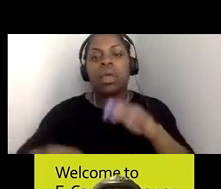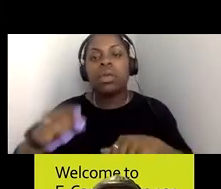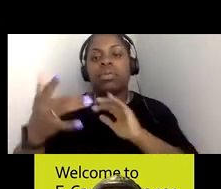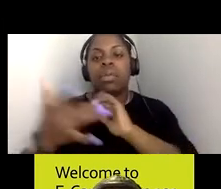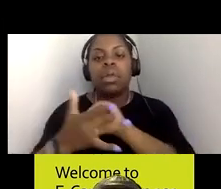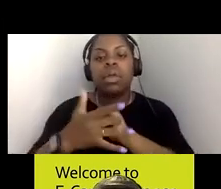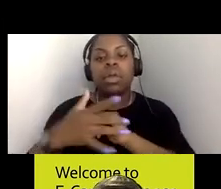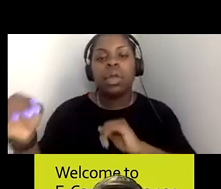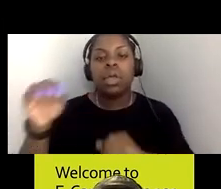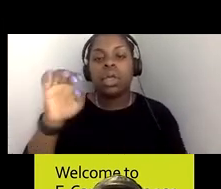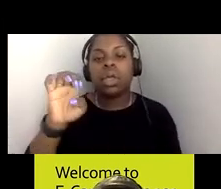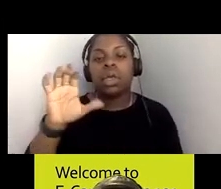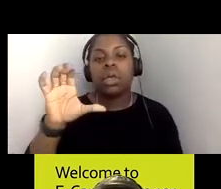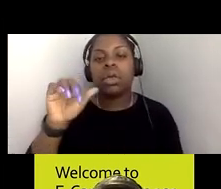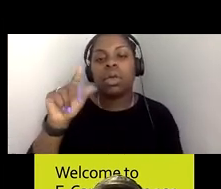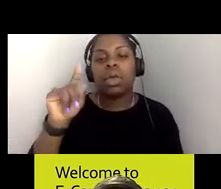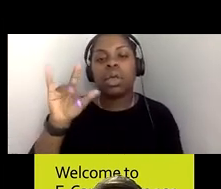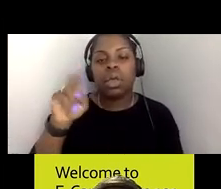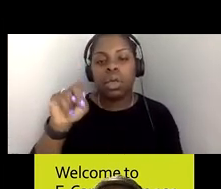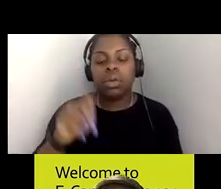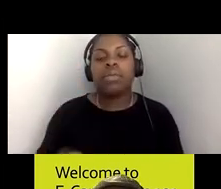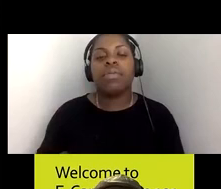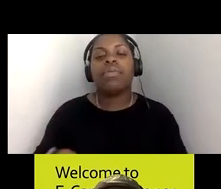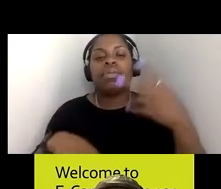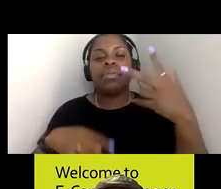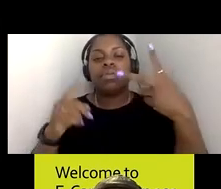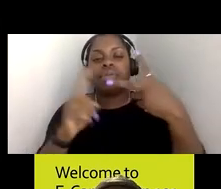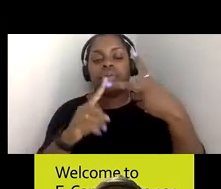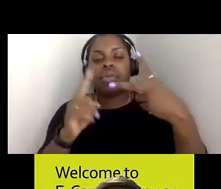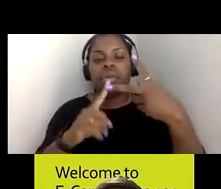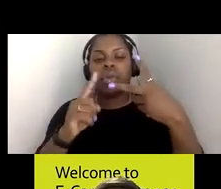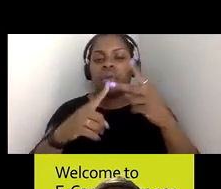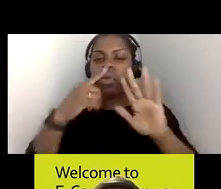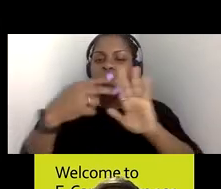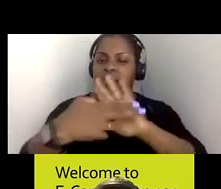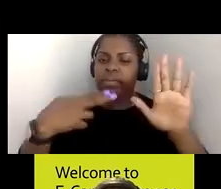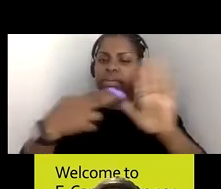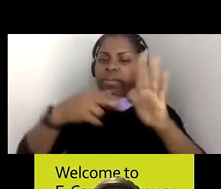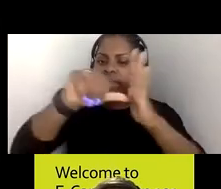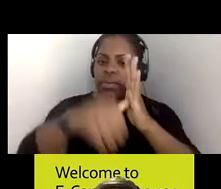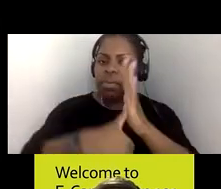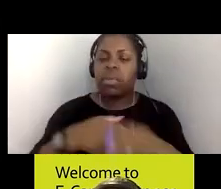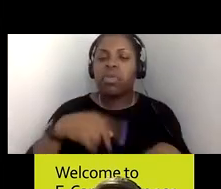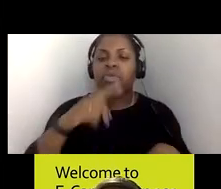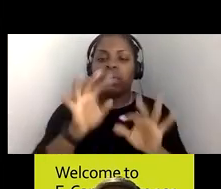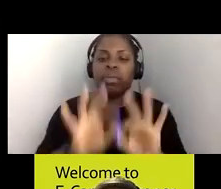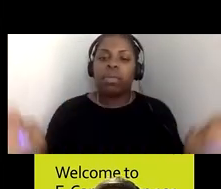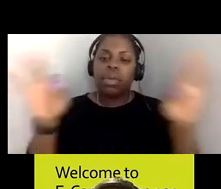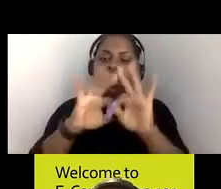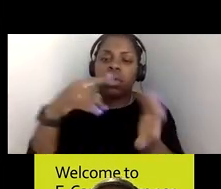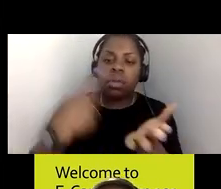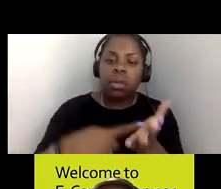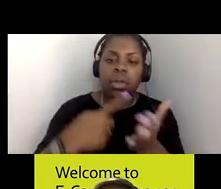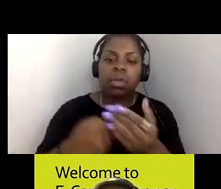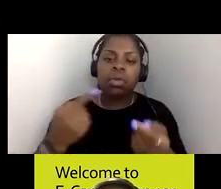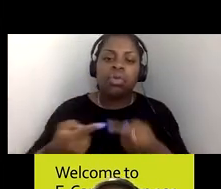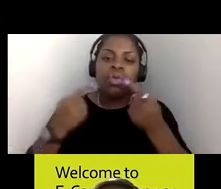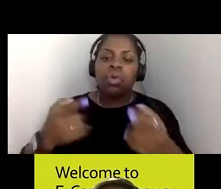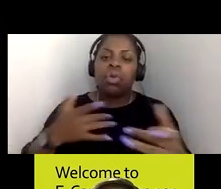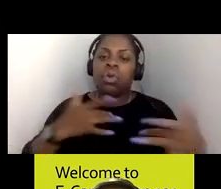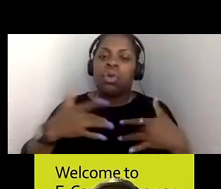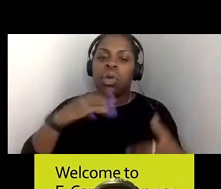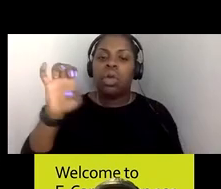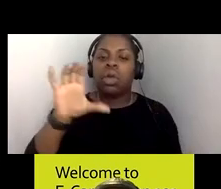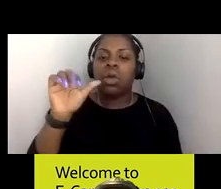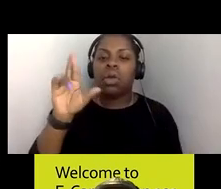unas ideas básicas y tecnologías de la encarcelación electrónica. Vamos a destacar unos debates